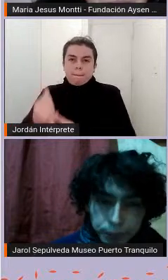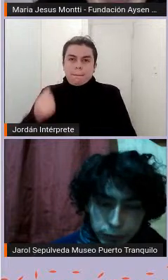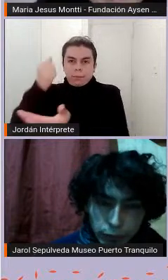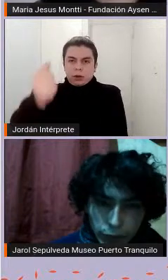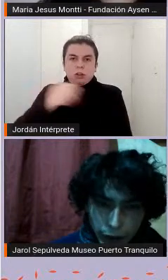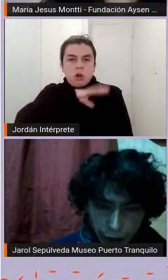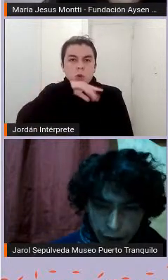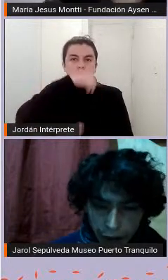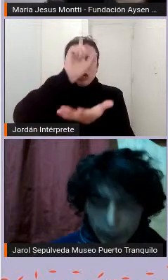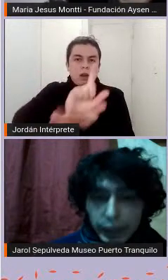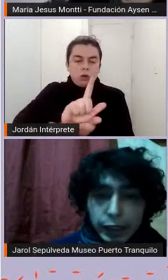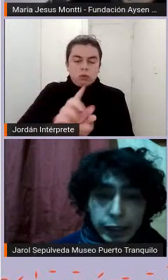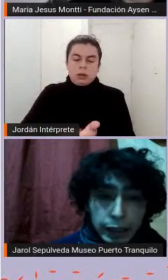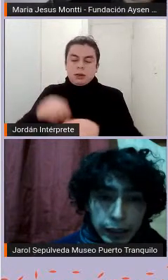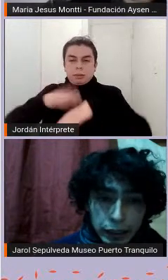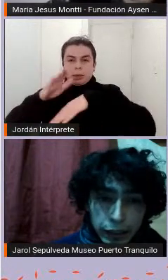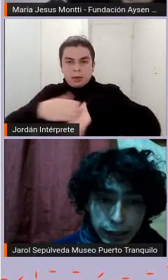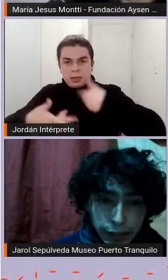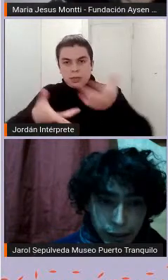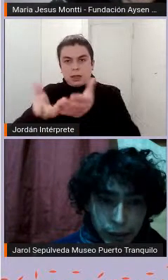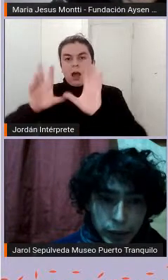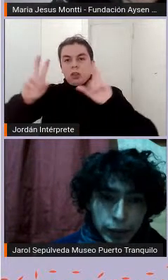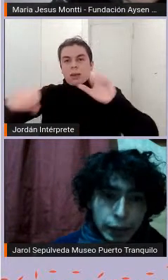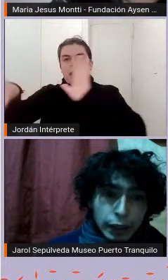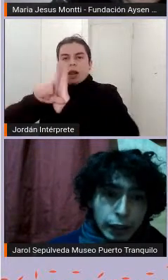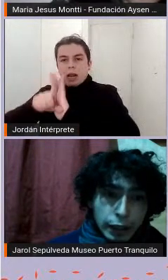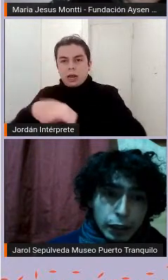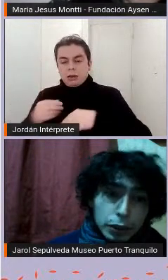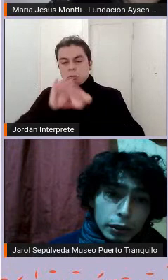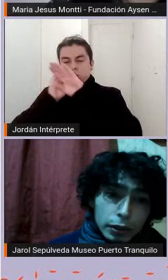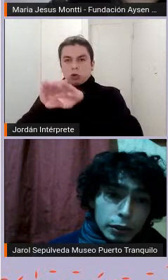espacios, en materia legislativa, etc.